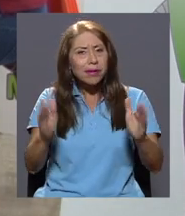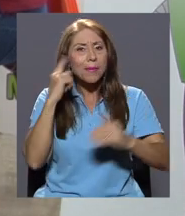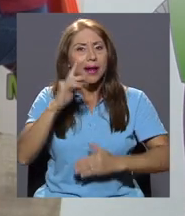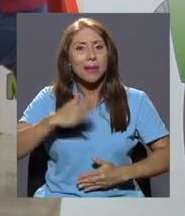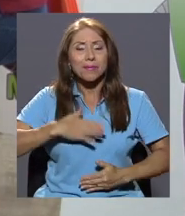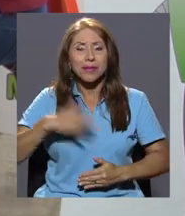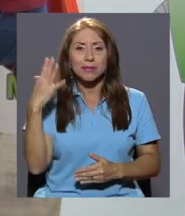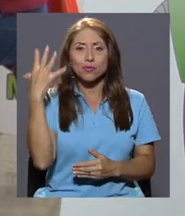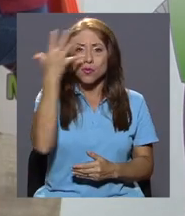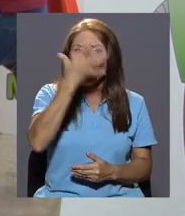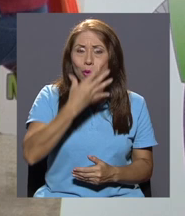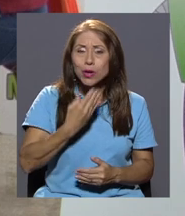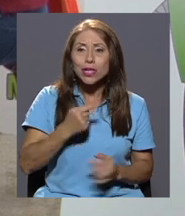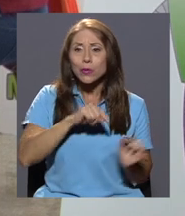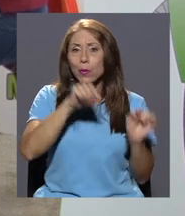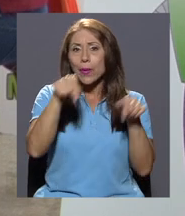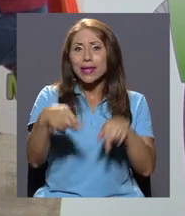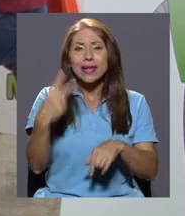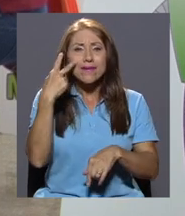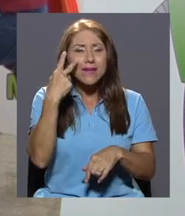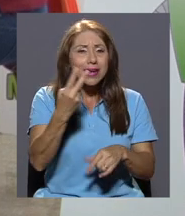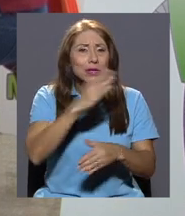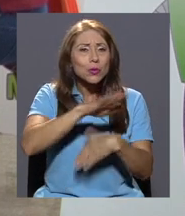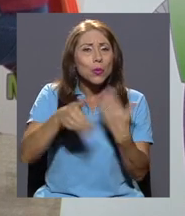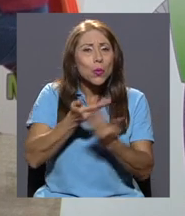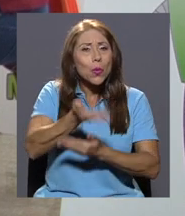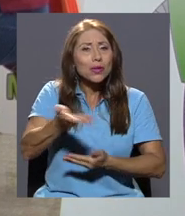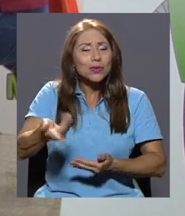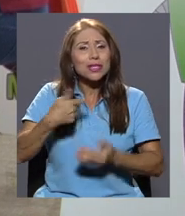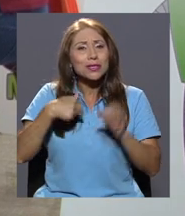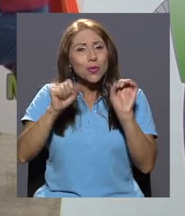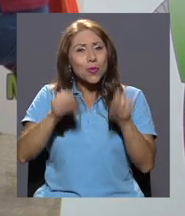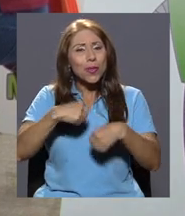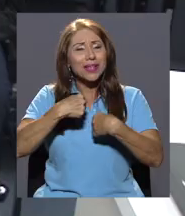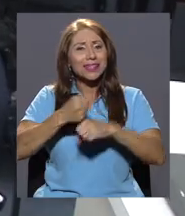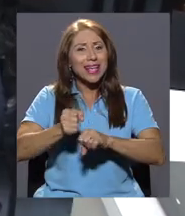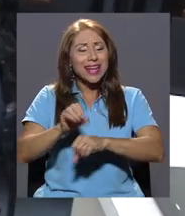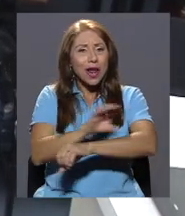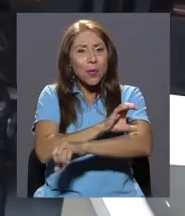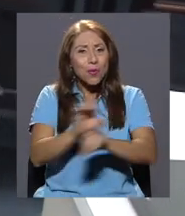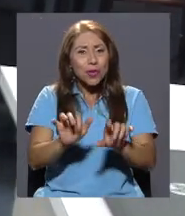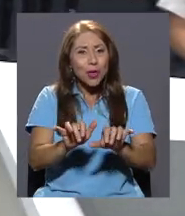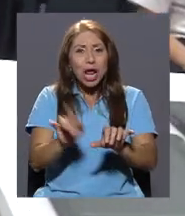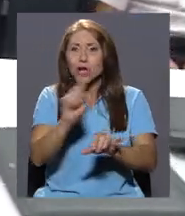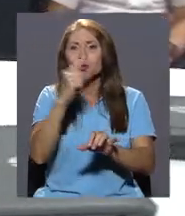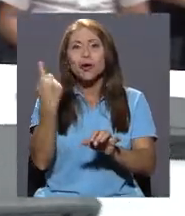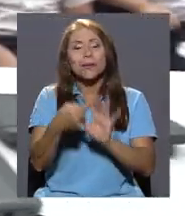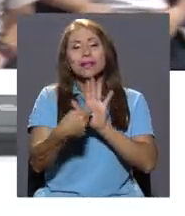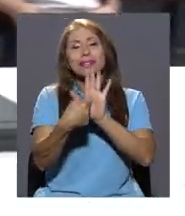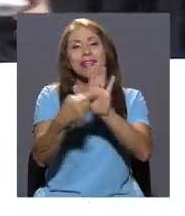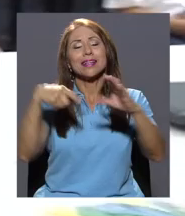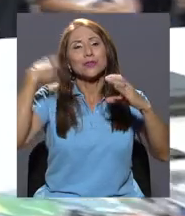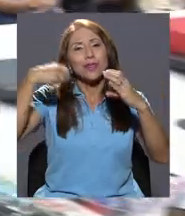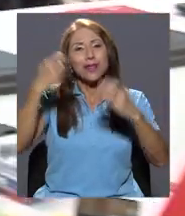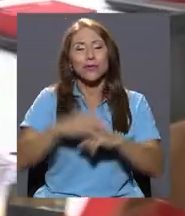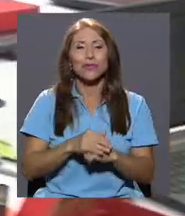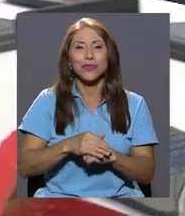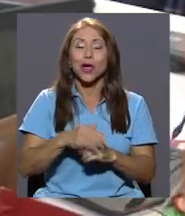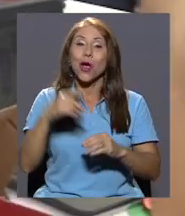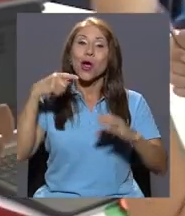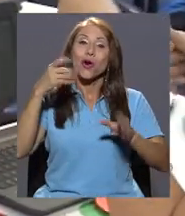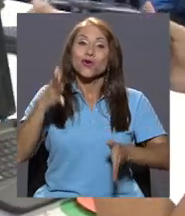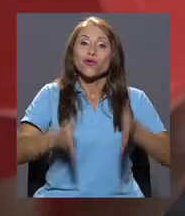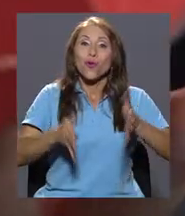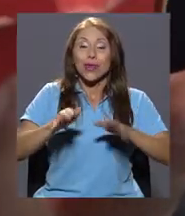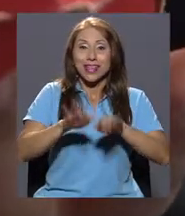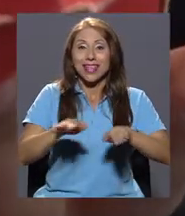es muy bonito venir también y ver todas las cosas que puedo hacer en la computadora, no solo enseñarles un video.